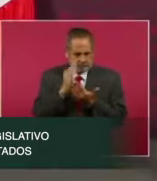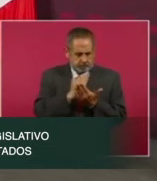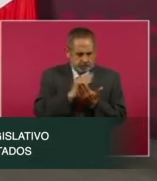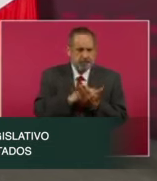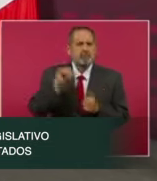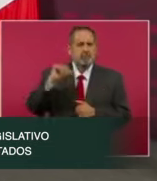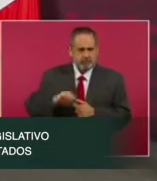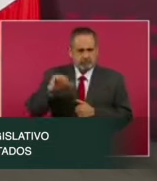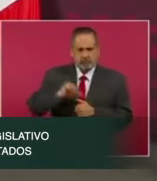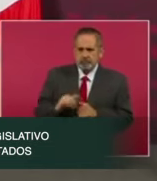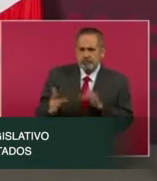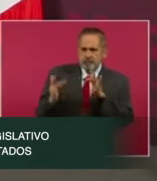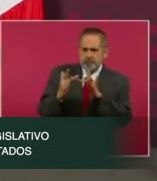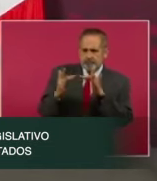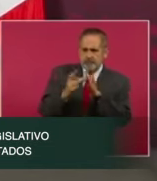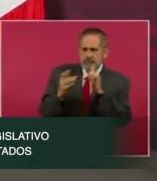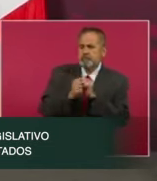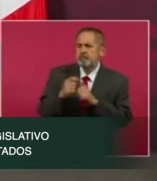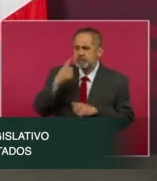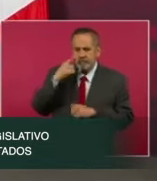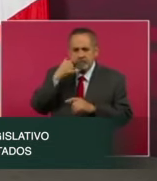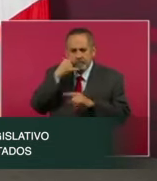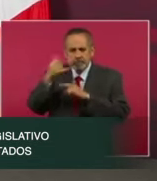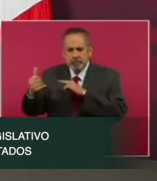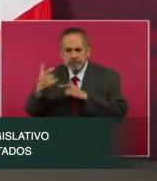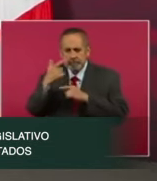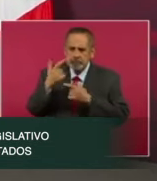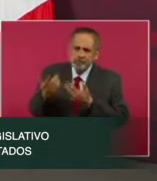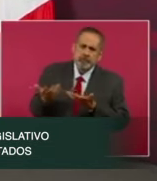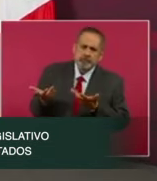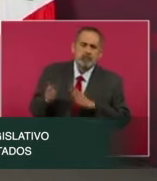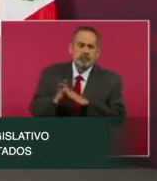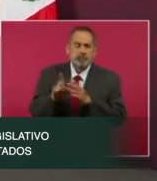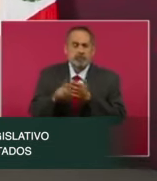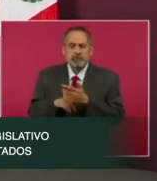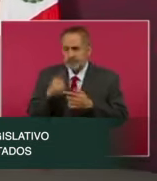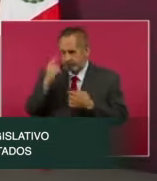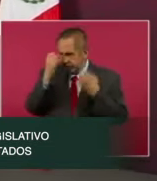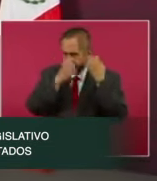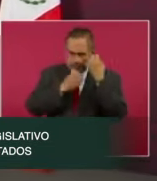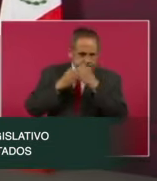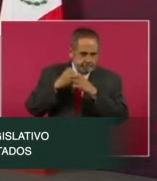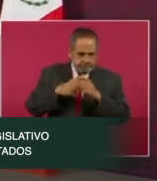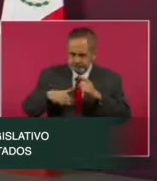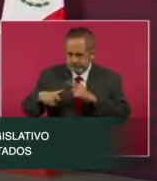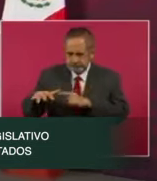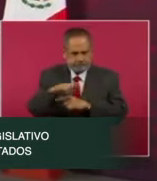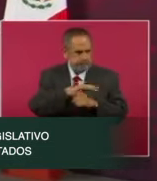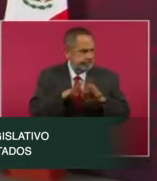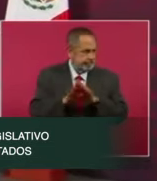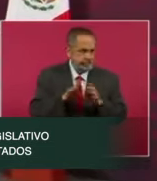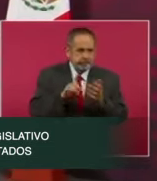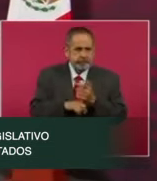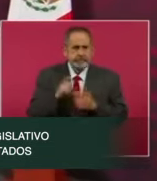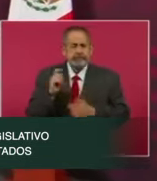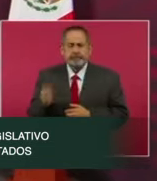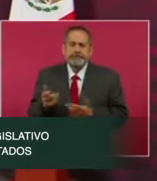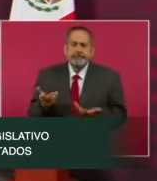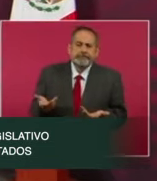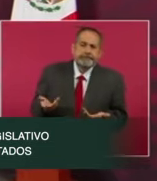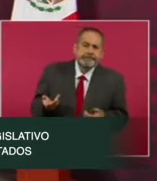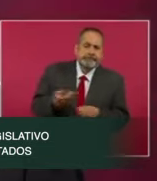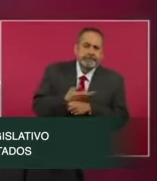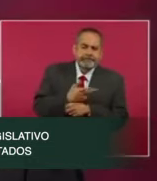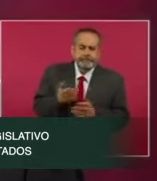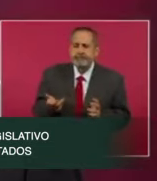de 9 reformas en la Cámara de Diputados, y pidió al Senado de la República aprobarlas. De acuerdo con el